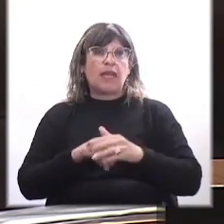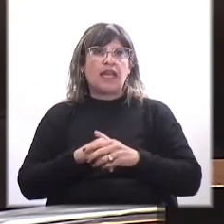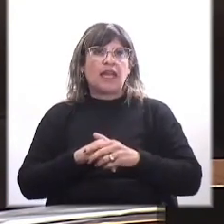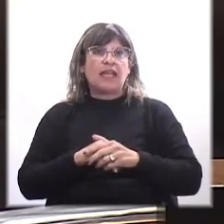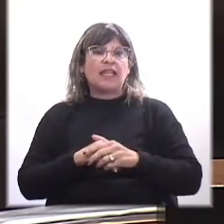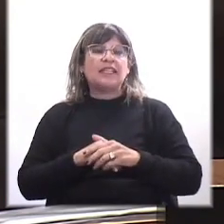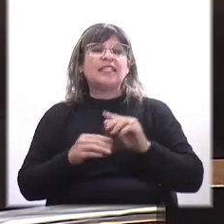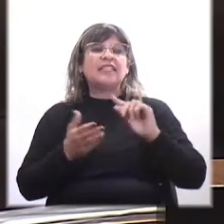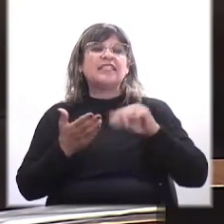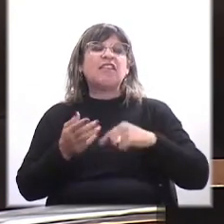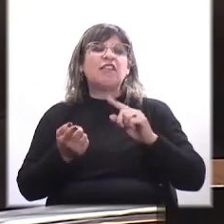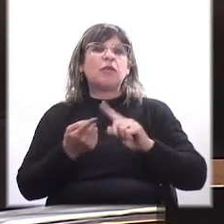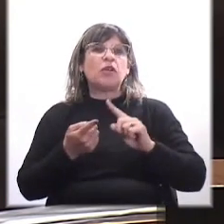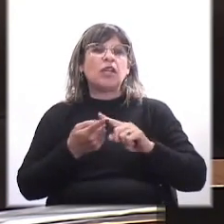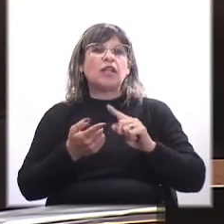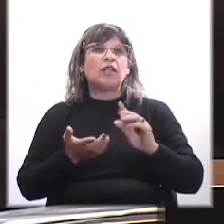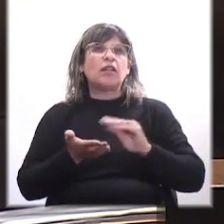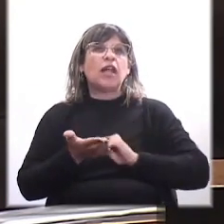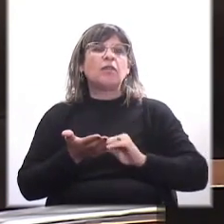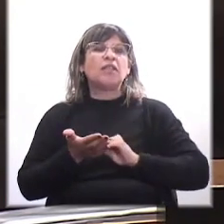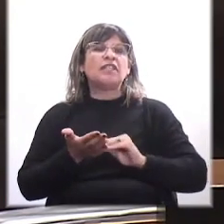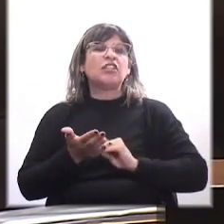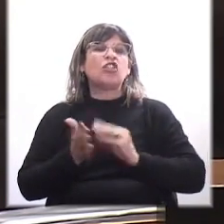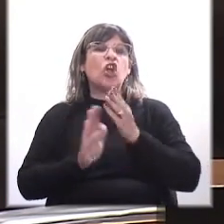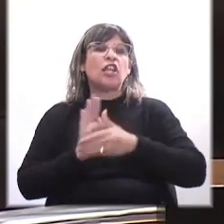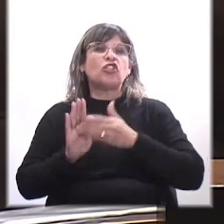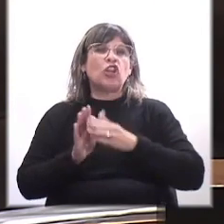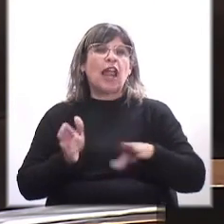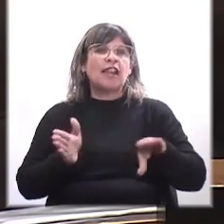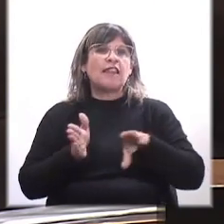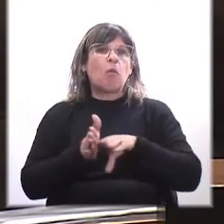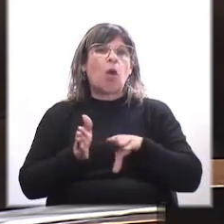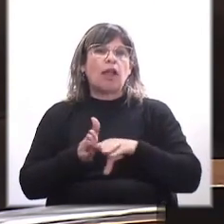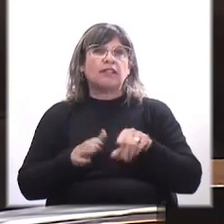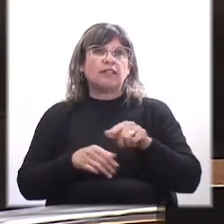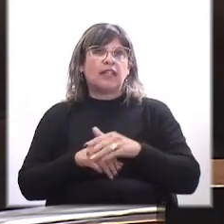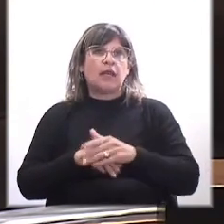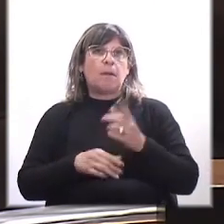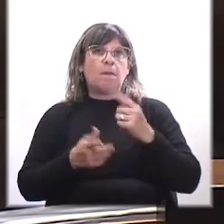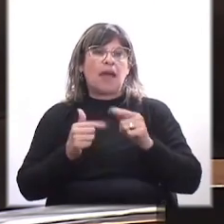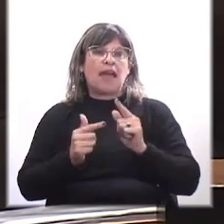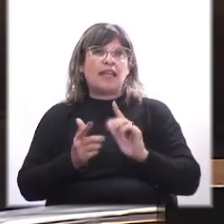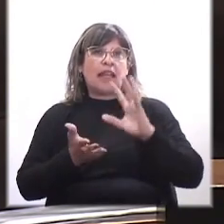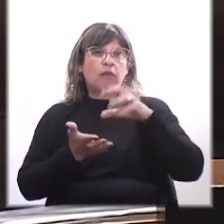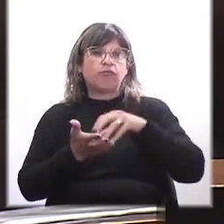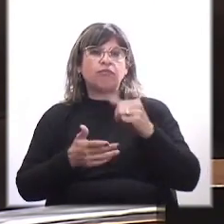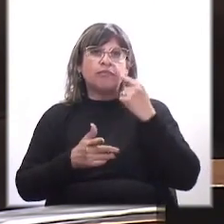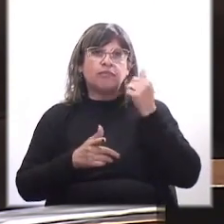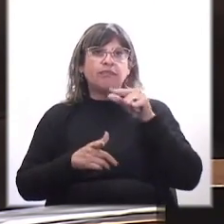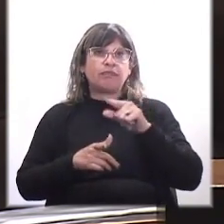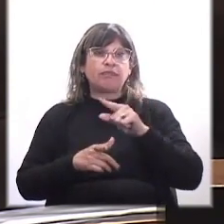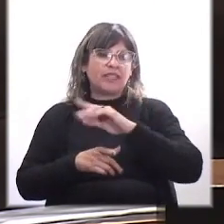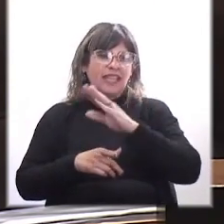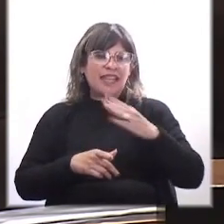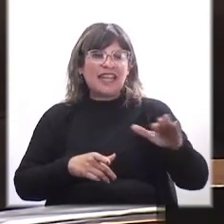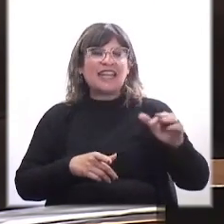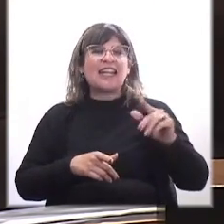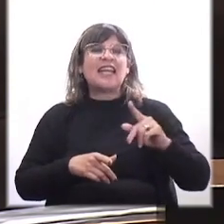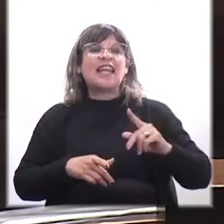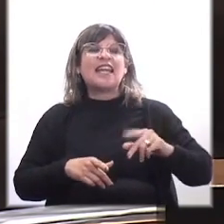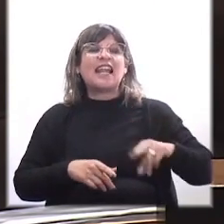firma un acuerdo con la Administración Nacional de Puertos para la concesión de un alveo y su espejo de agua en el Río de la